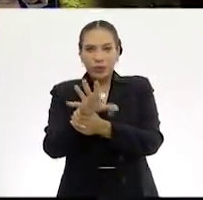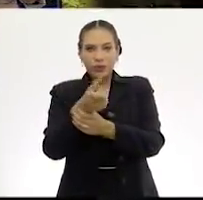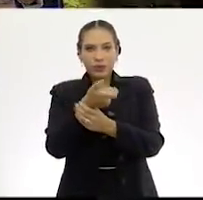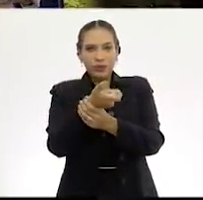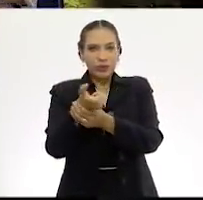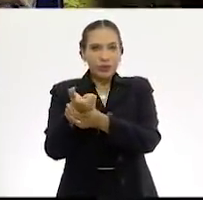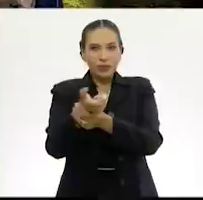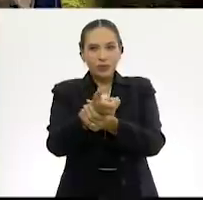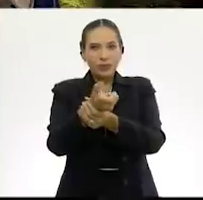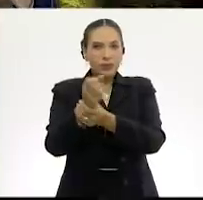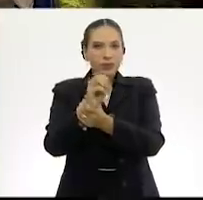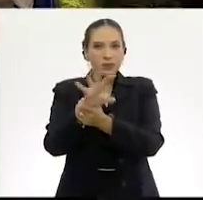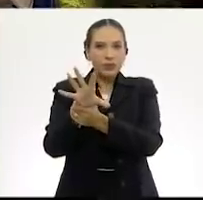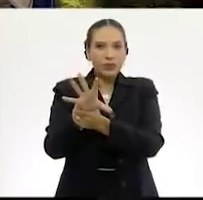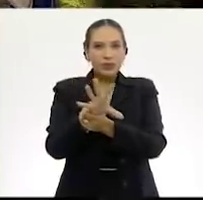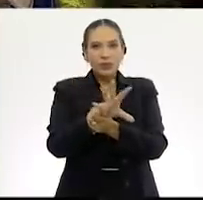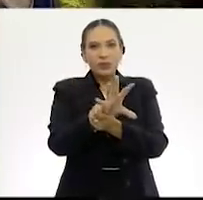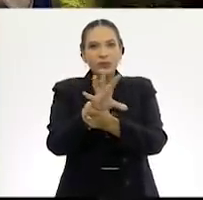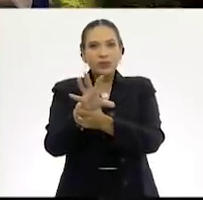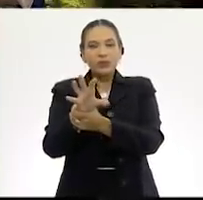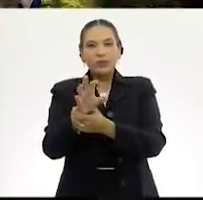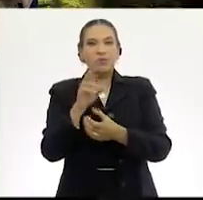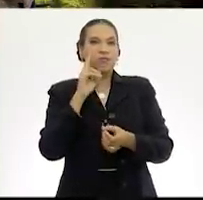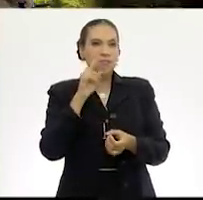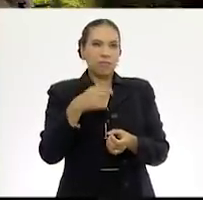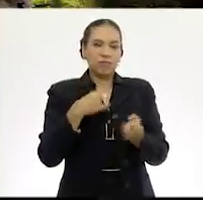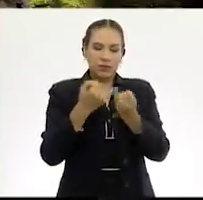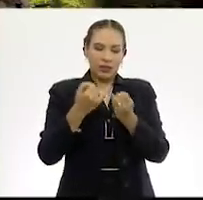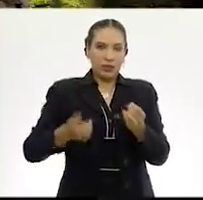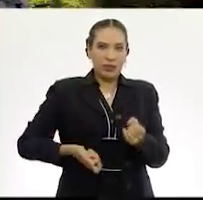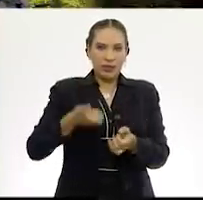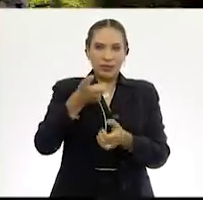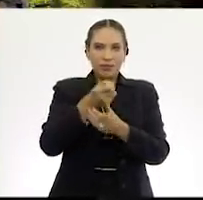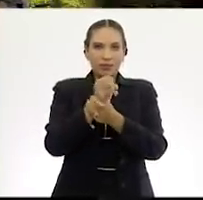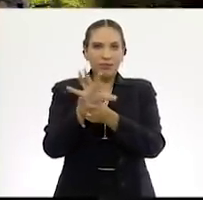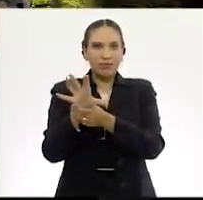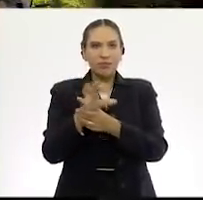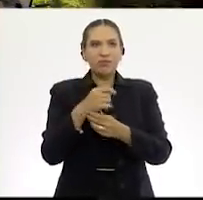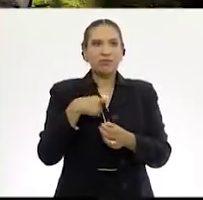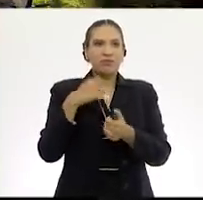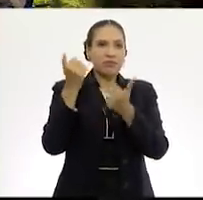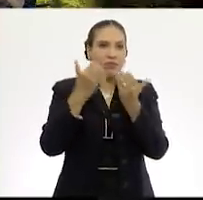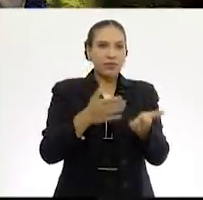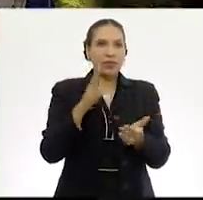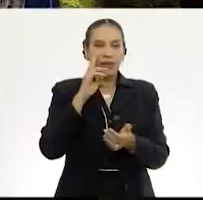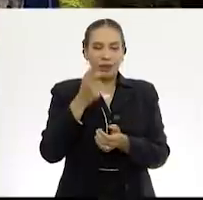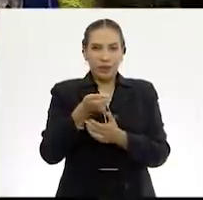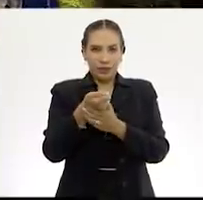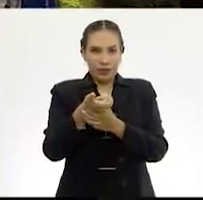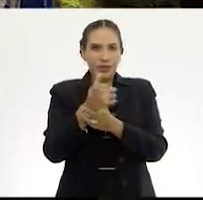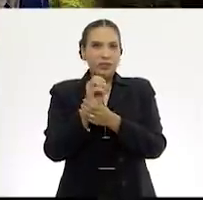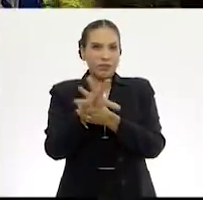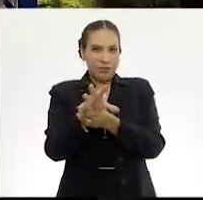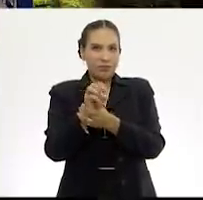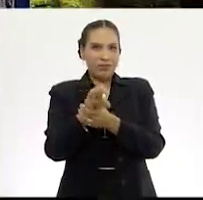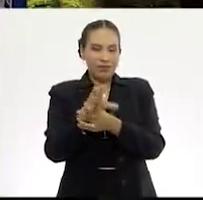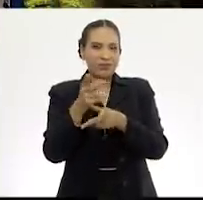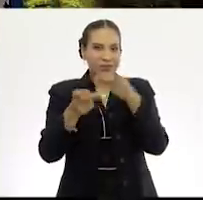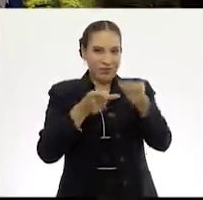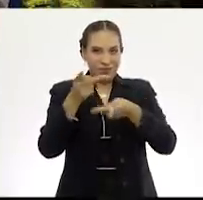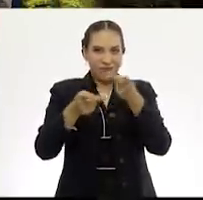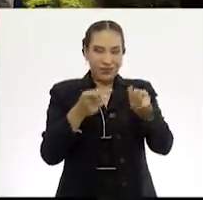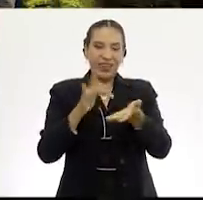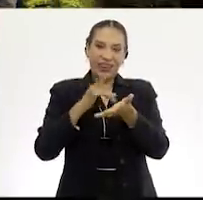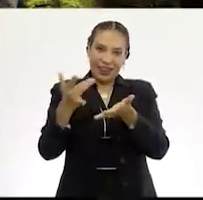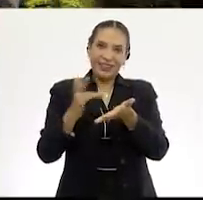acá. Ay, yo también traigo una. Sí, yo también tengo mi linterna. Creo que no la traje, maestro. Tú traes ya aprendí. Una. Yo te presto la mía, no te preocupes. Gracias,